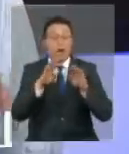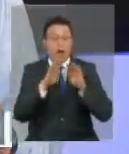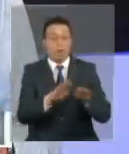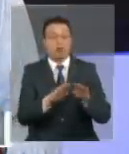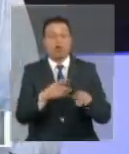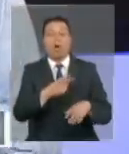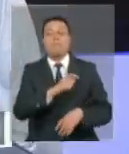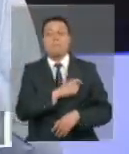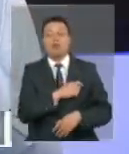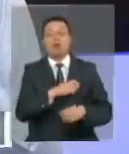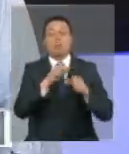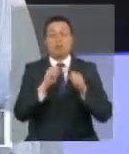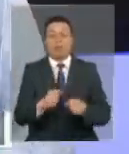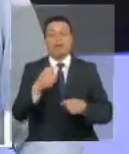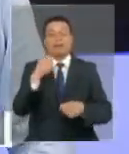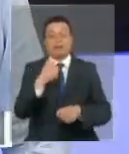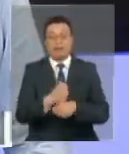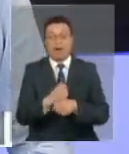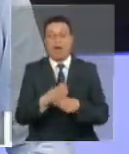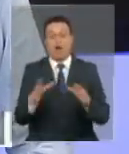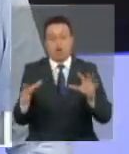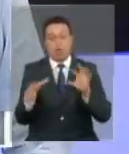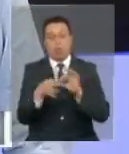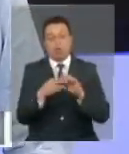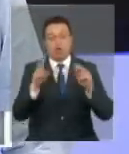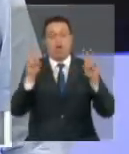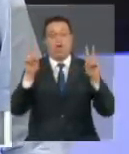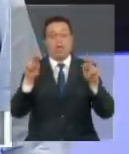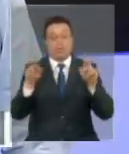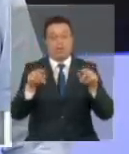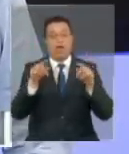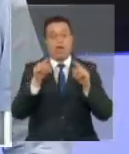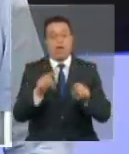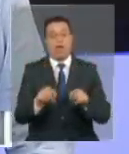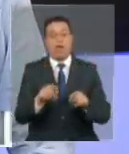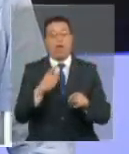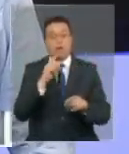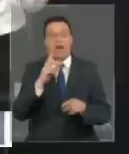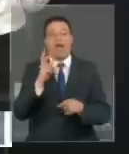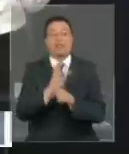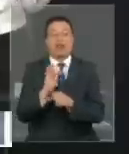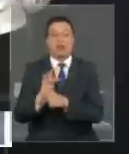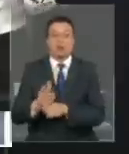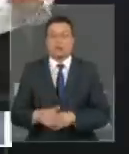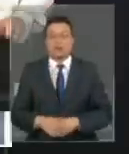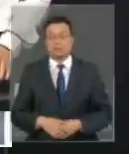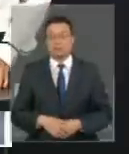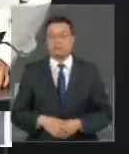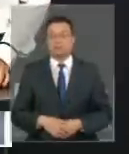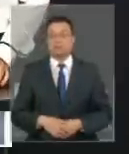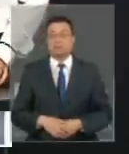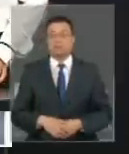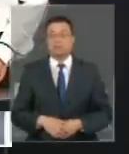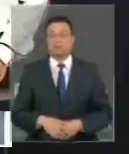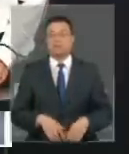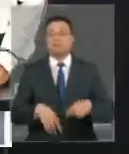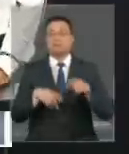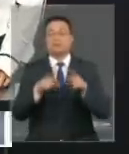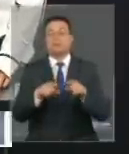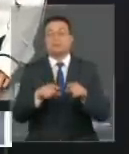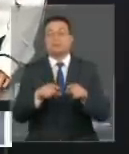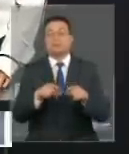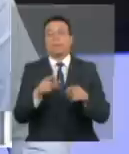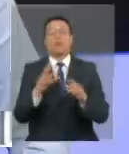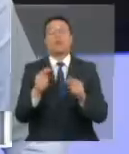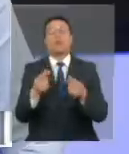a las policías para poder trabajar juntos brevemente en el tema de la delincuencia. Perdón, brevemente porque tenemos que ir a la siguiente sección.